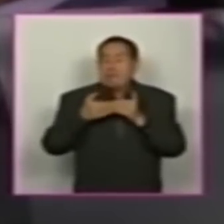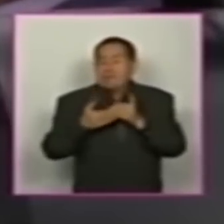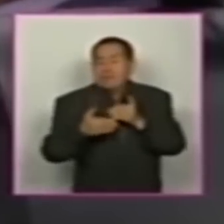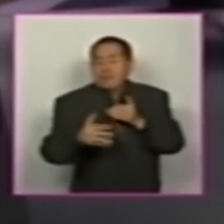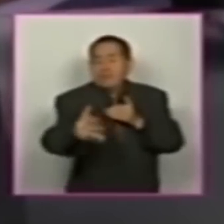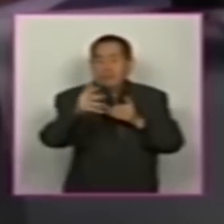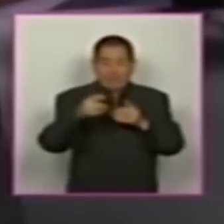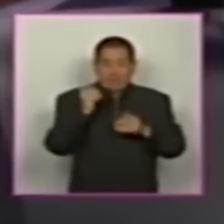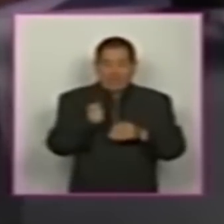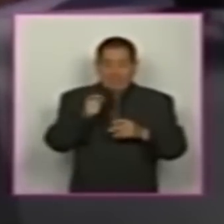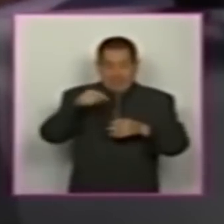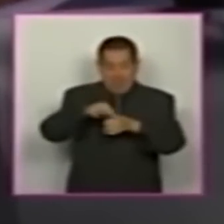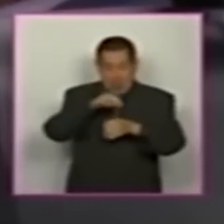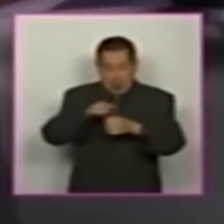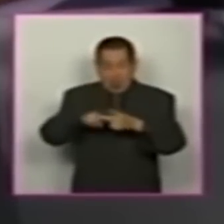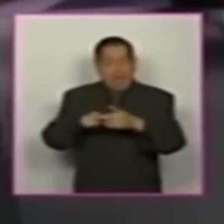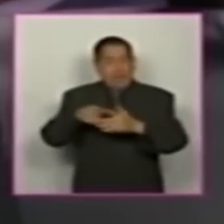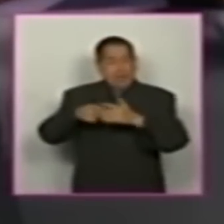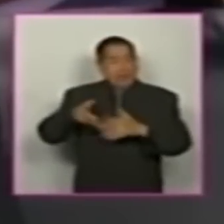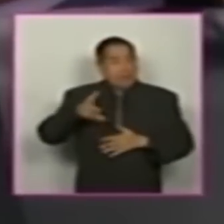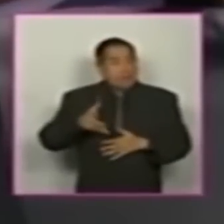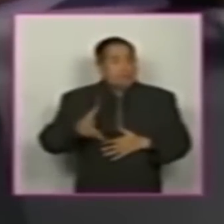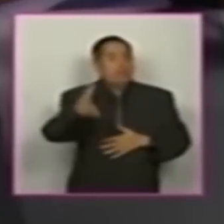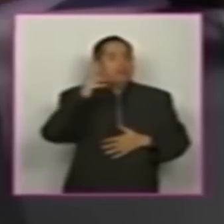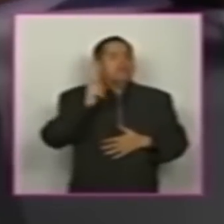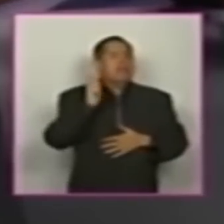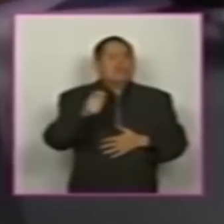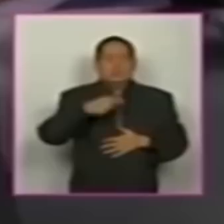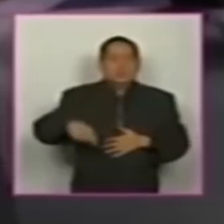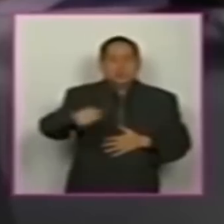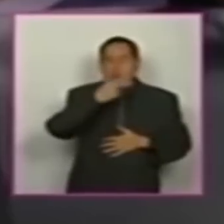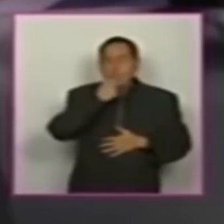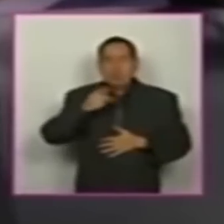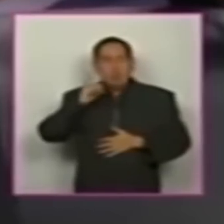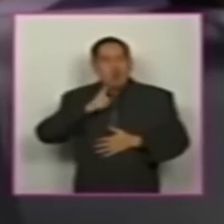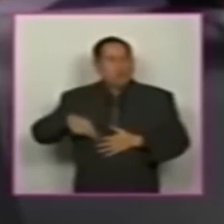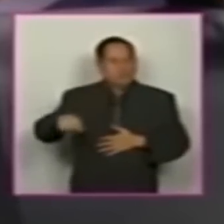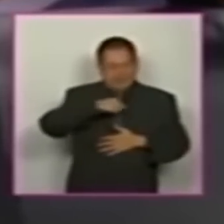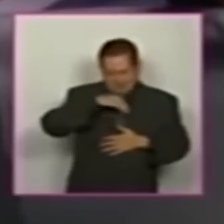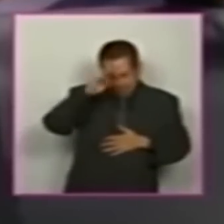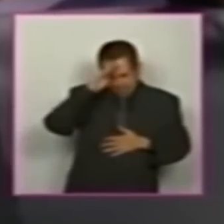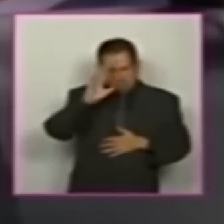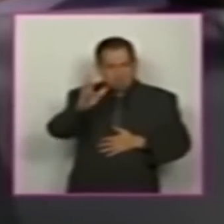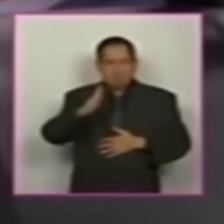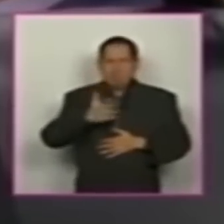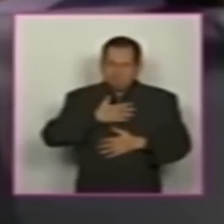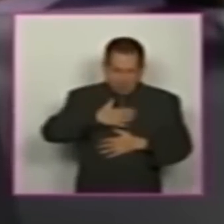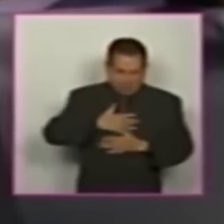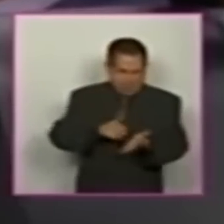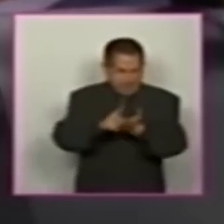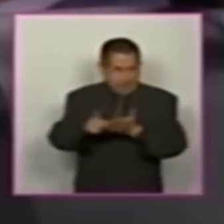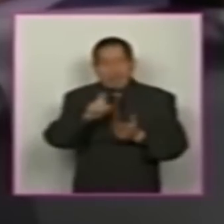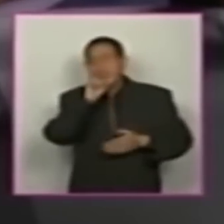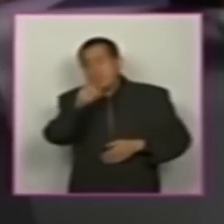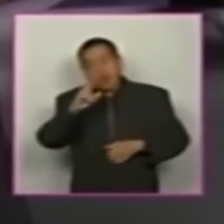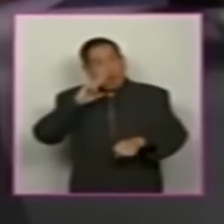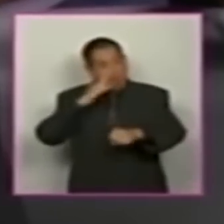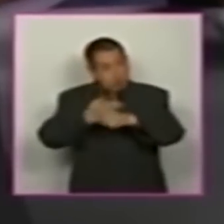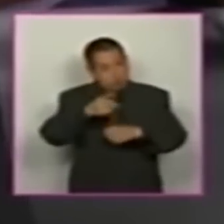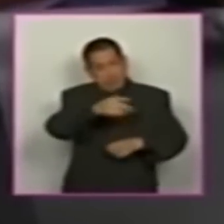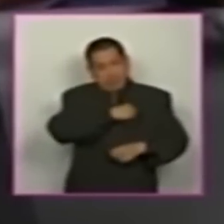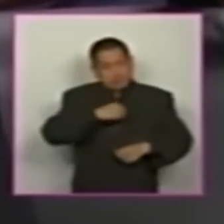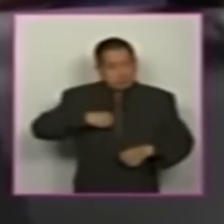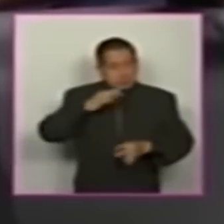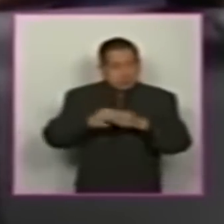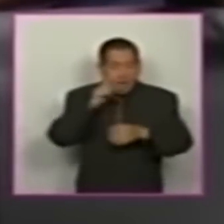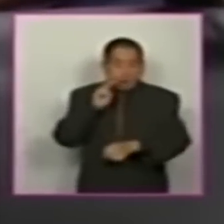hemos notificado en diferentes resoluciones, queda claro el deber de neutralidad, el que no se puede ningún servidor público